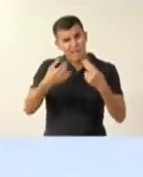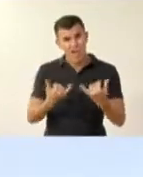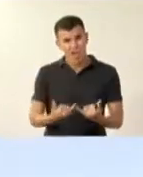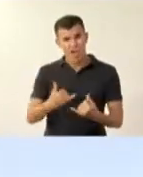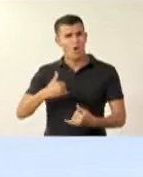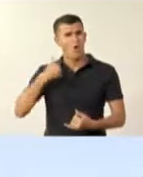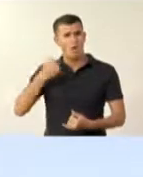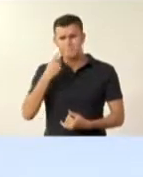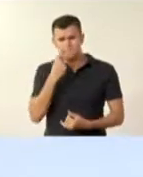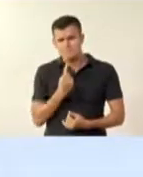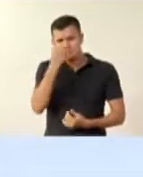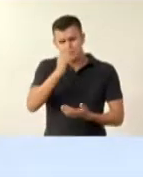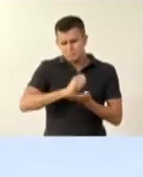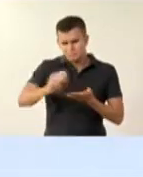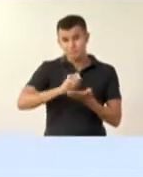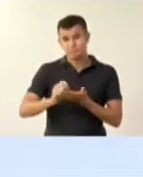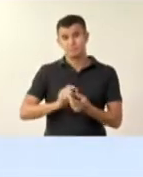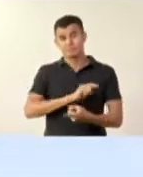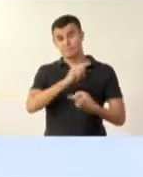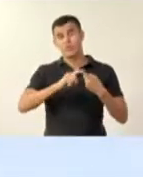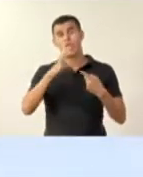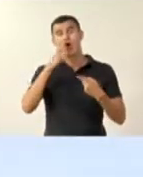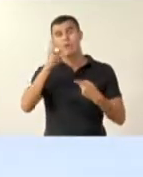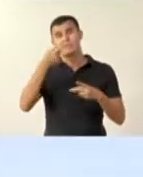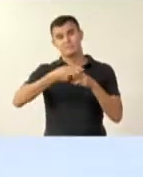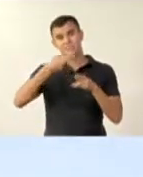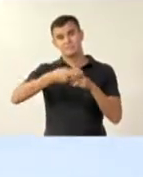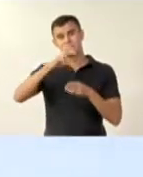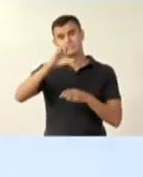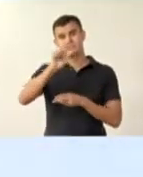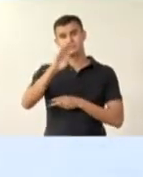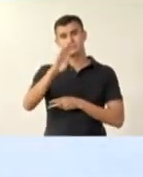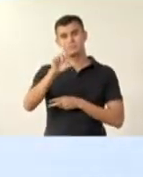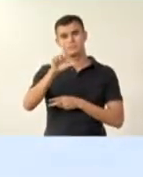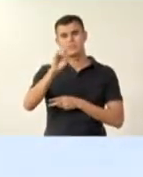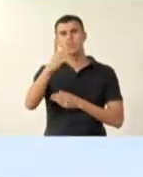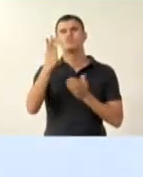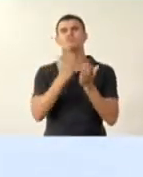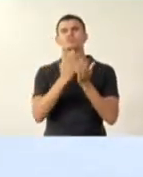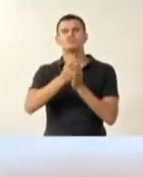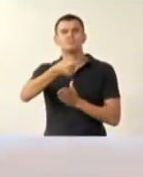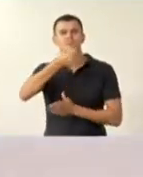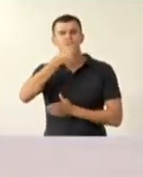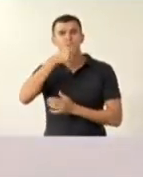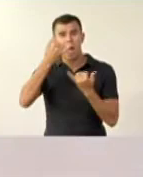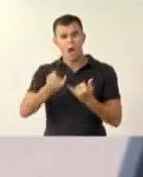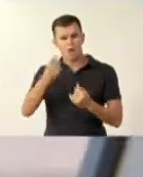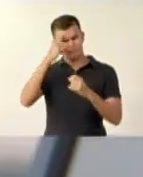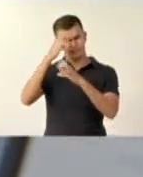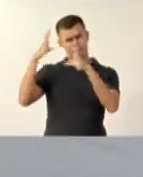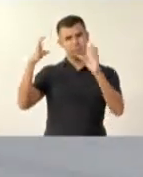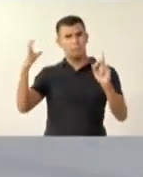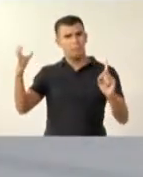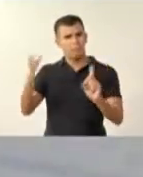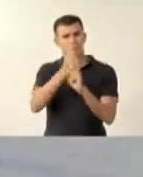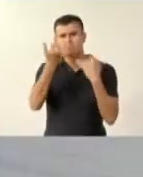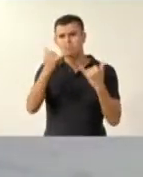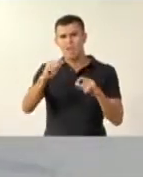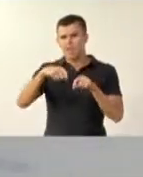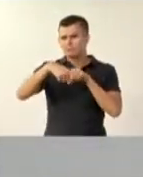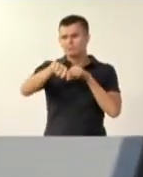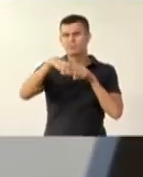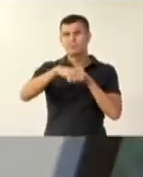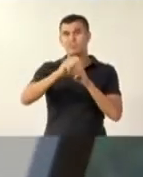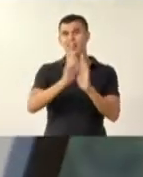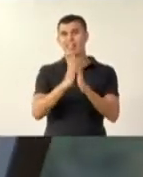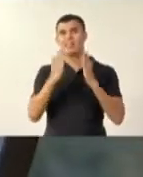han podido publicar su primer libro. Por una parte, Pablo Navarrete es estudiante de comunicación social y hoy su sueño se ha hecho realidad,